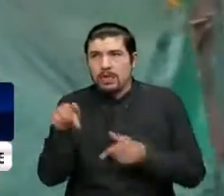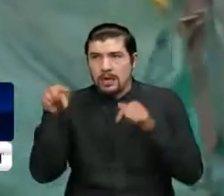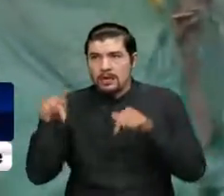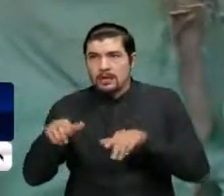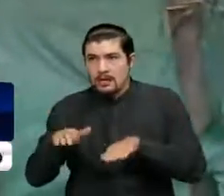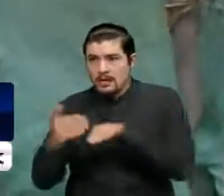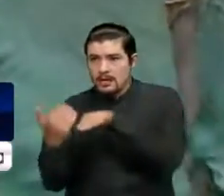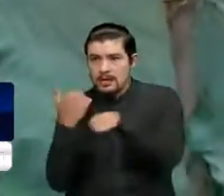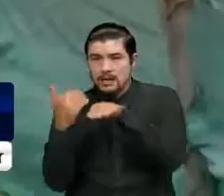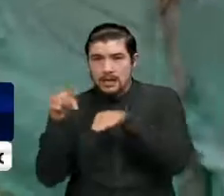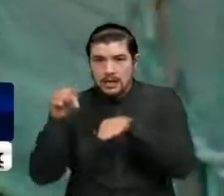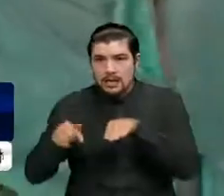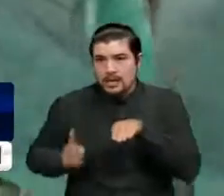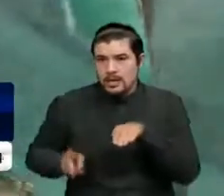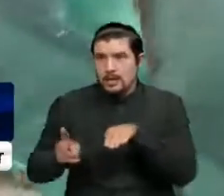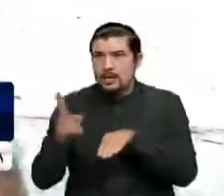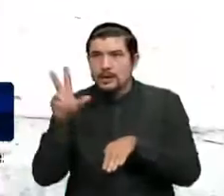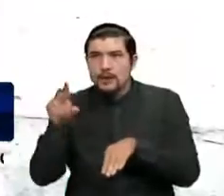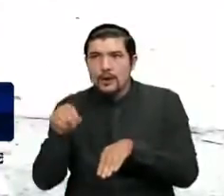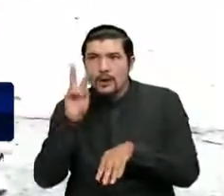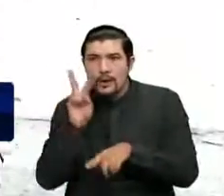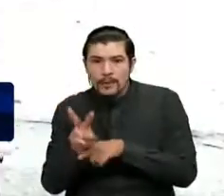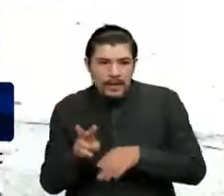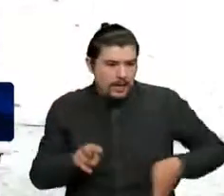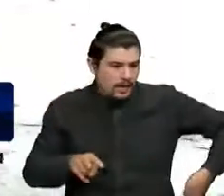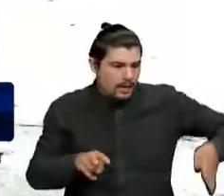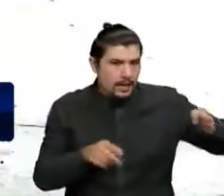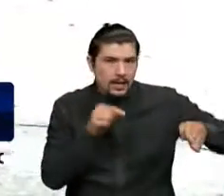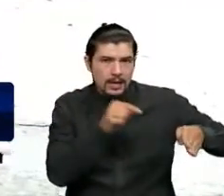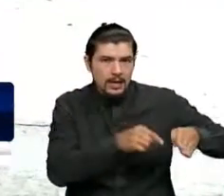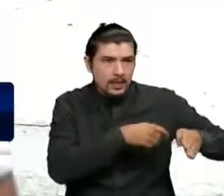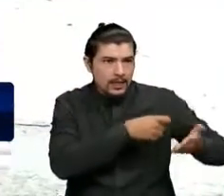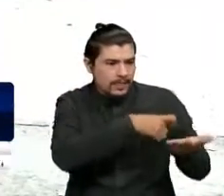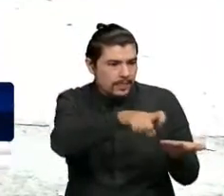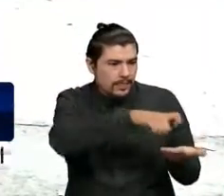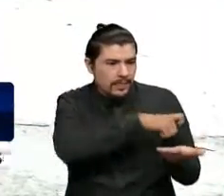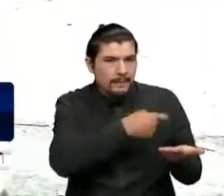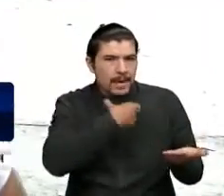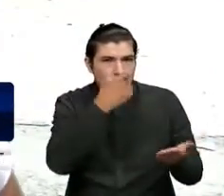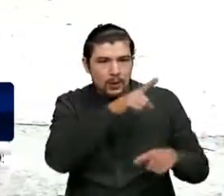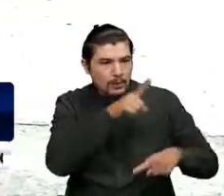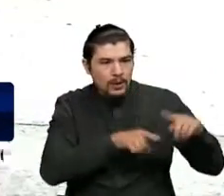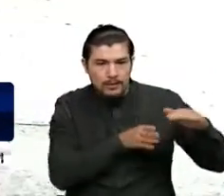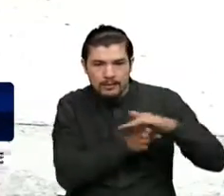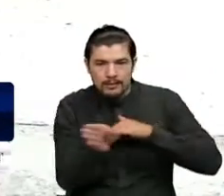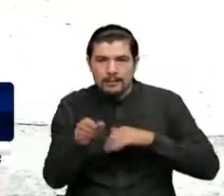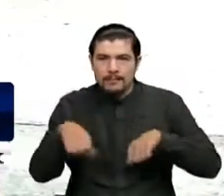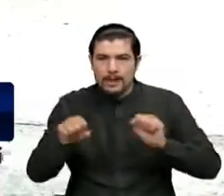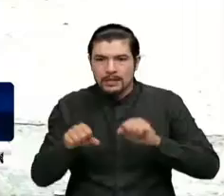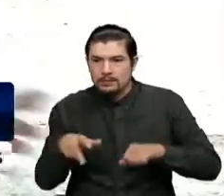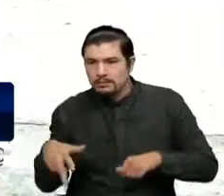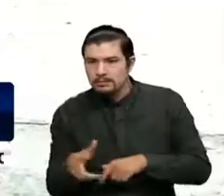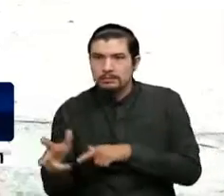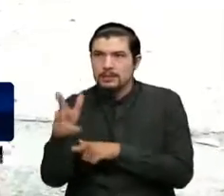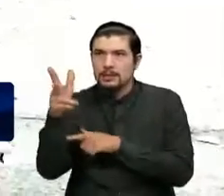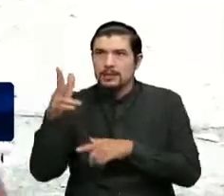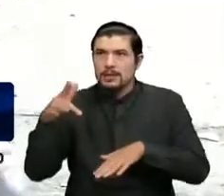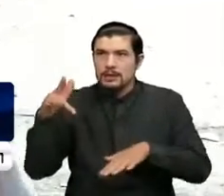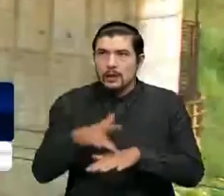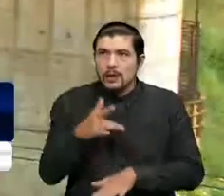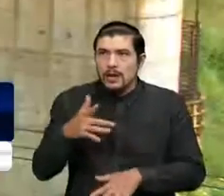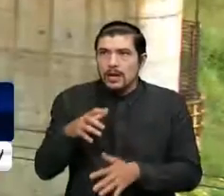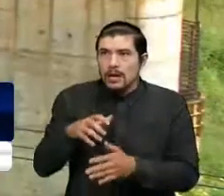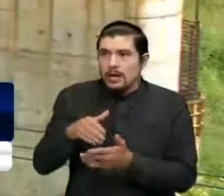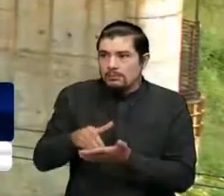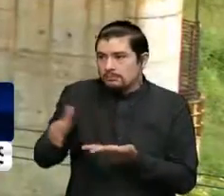cierto y pues no ven las personas que van transitando y los carros en las motos se meten y no les toca adaptarse